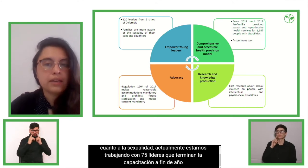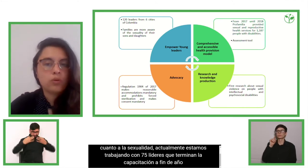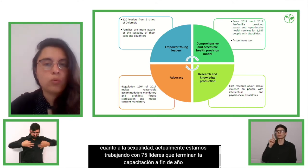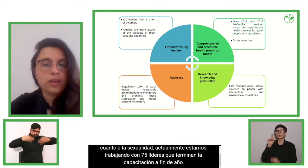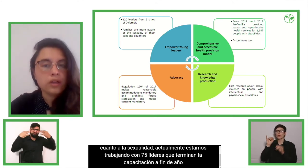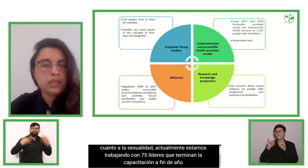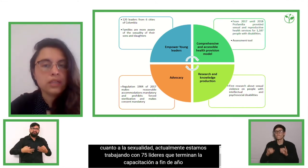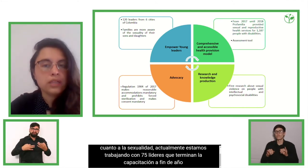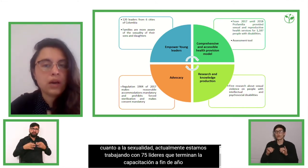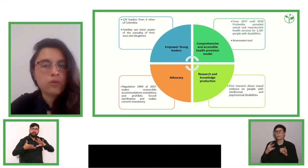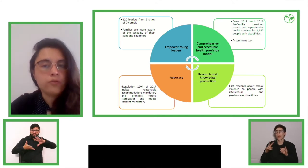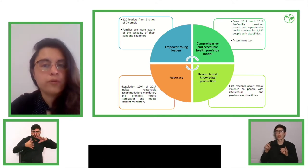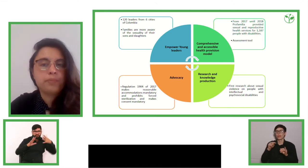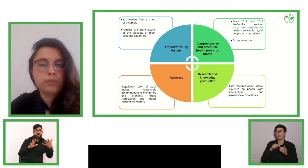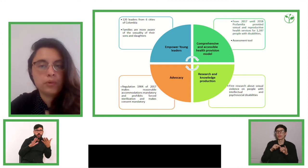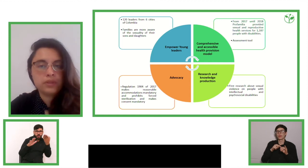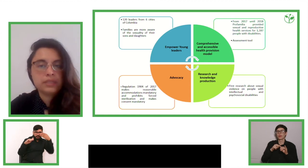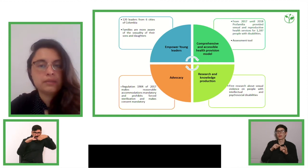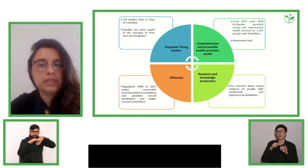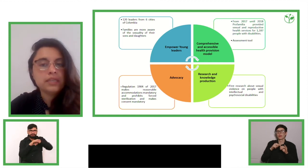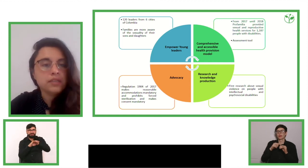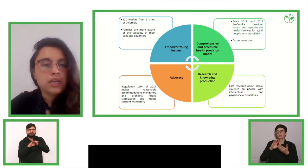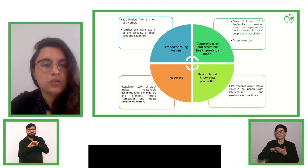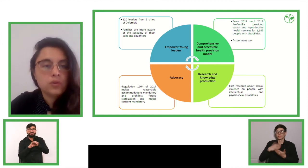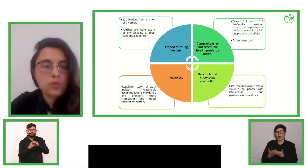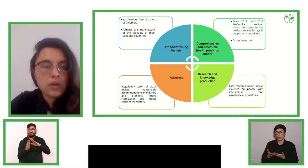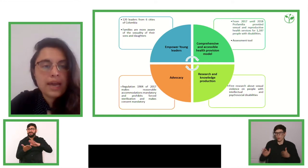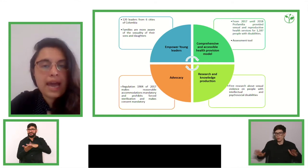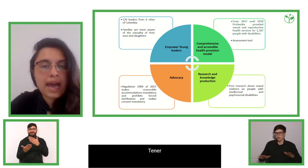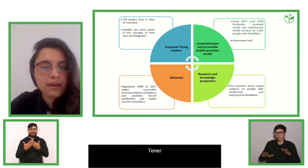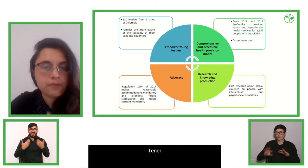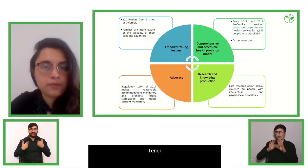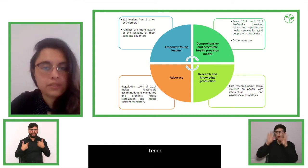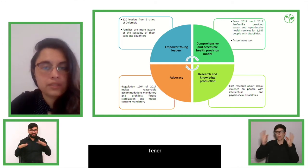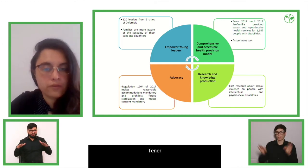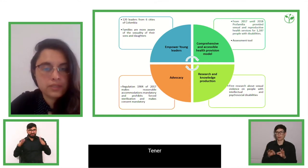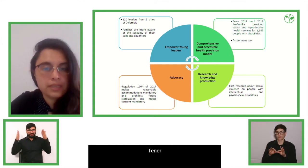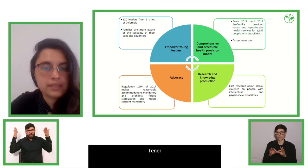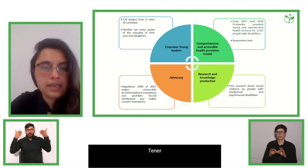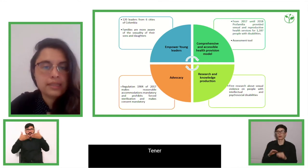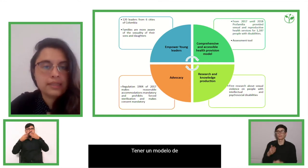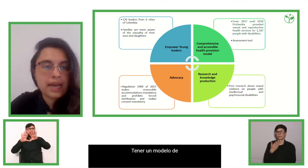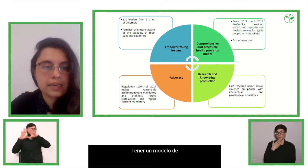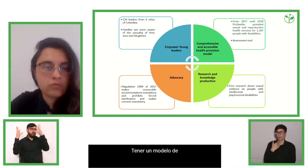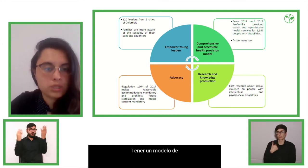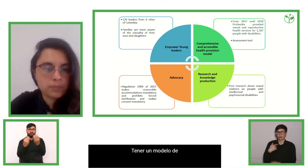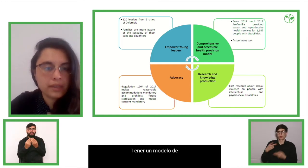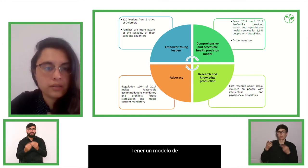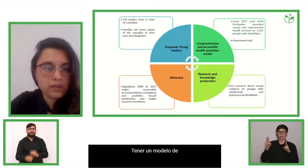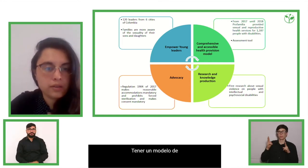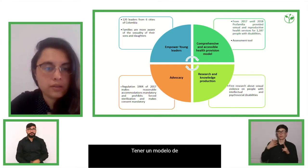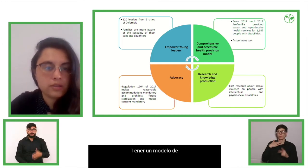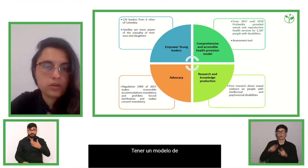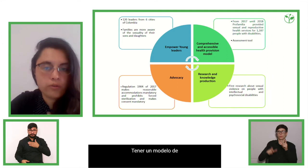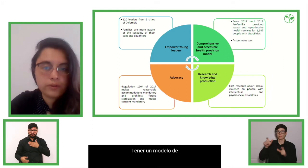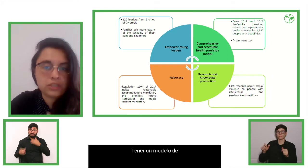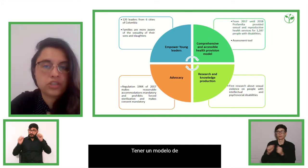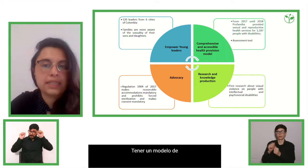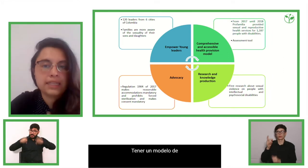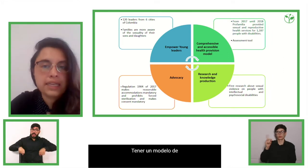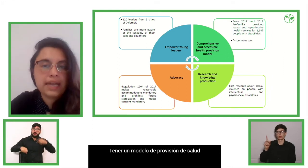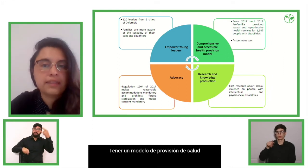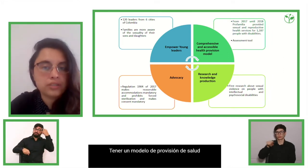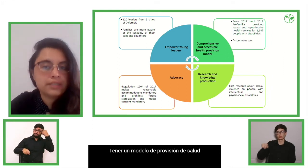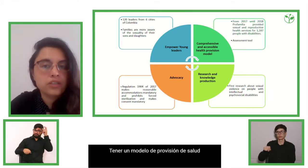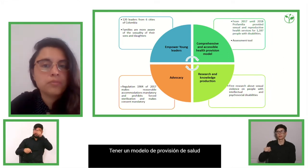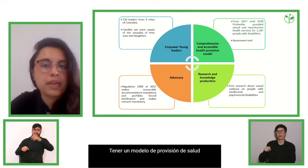un modelo de provisión de salud completa, y hemos permitido que las personas con discapacidad tengan servicios